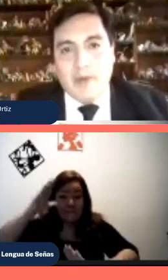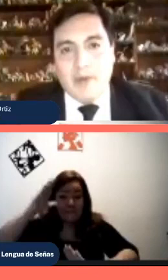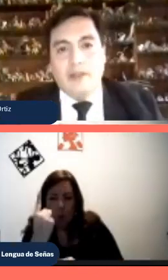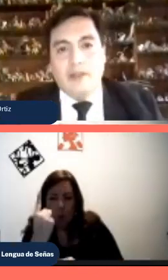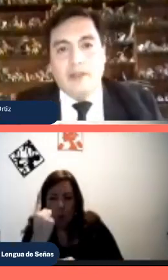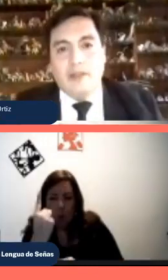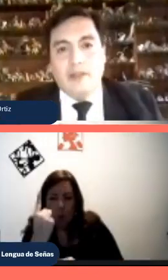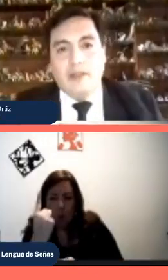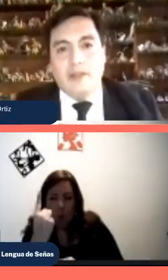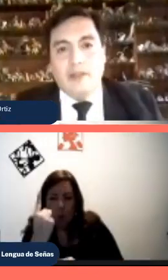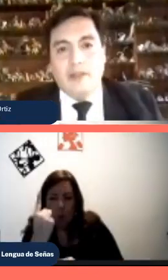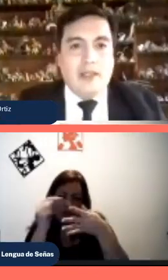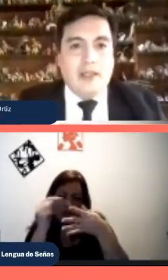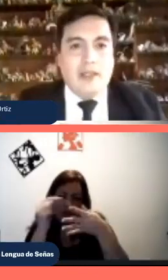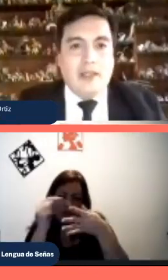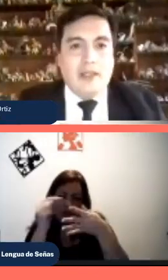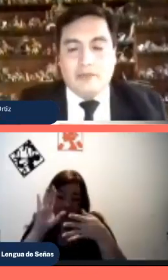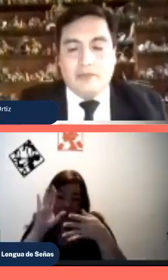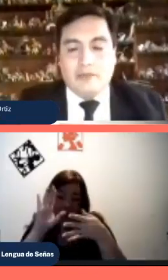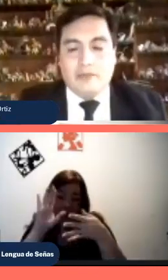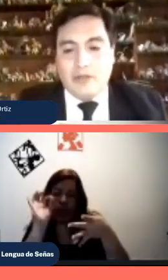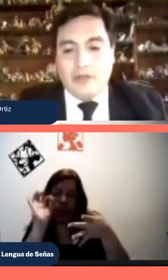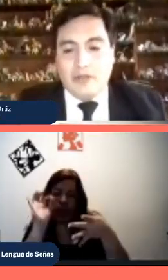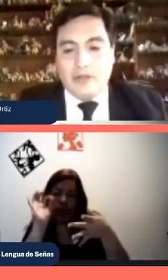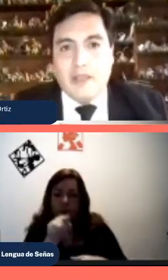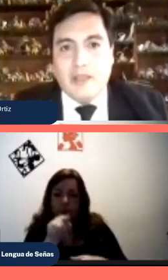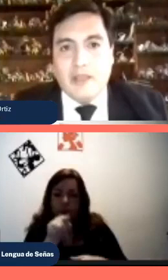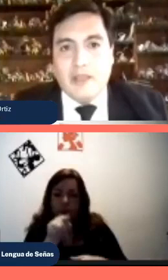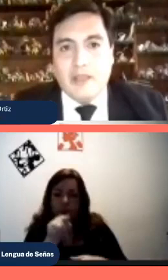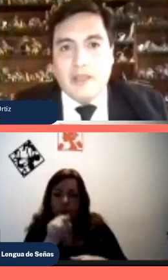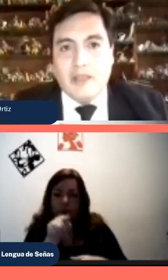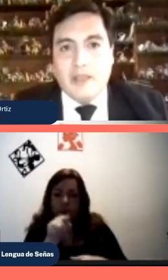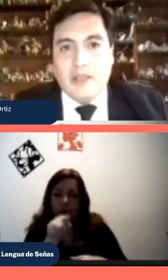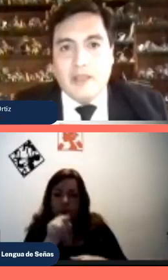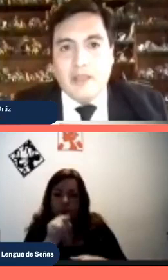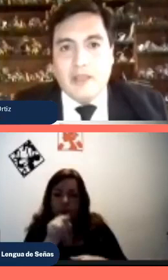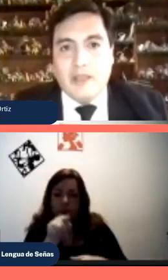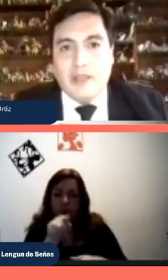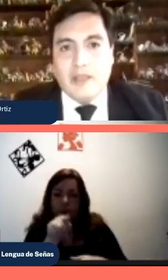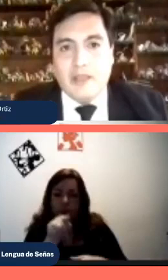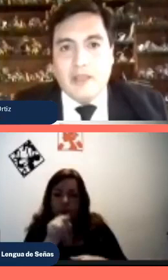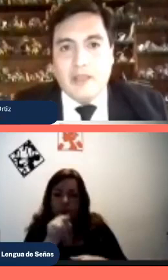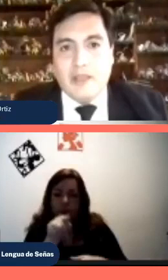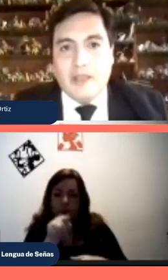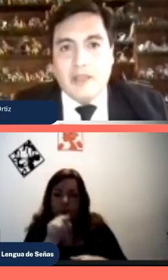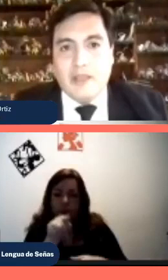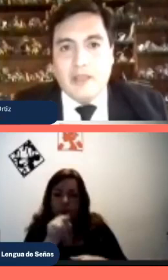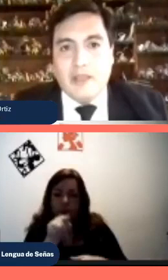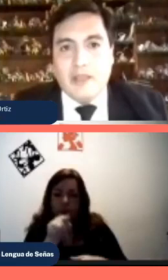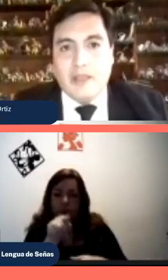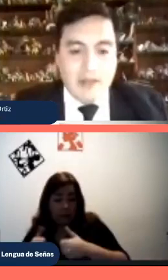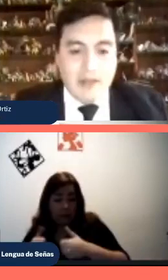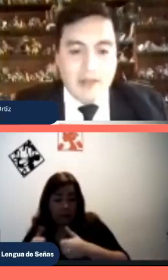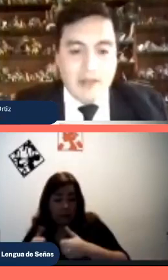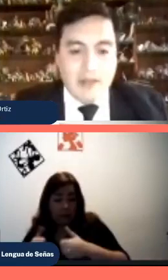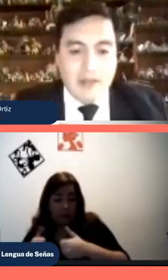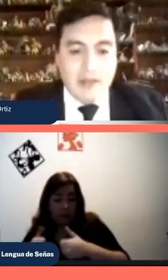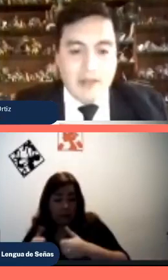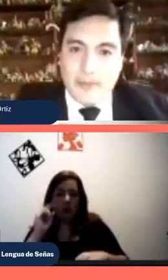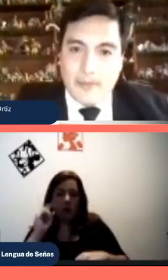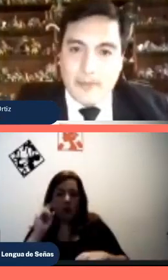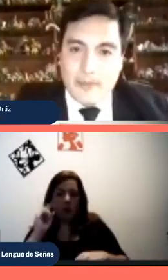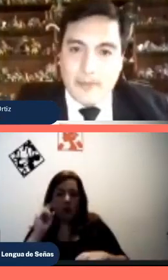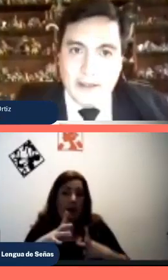otros animales, otras dos aves que podrían competir en tamaño, pero sí una de las más grandes.